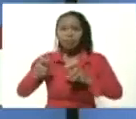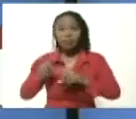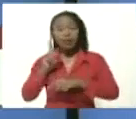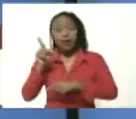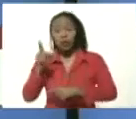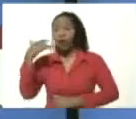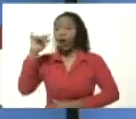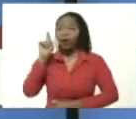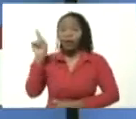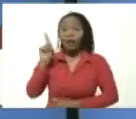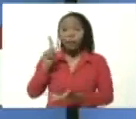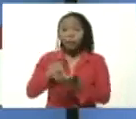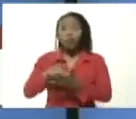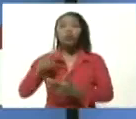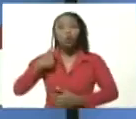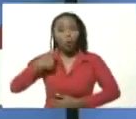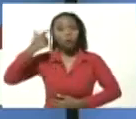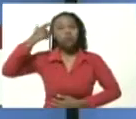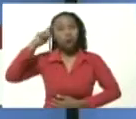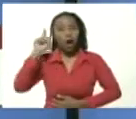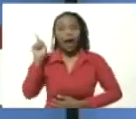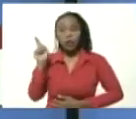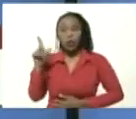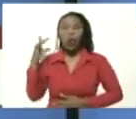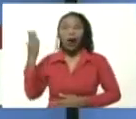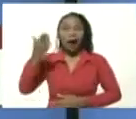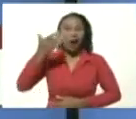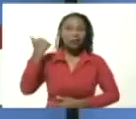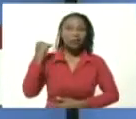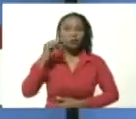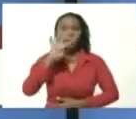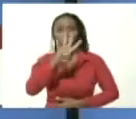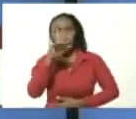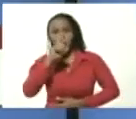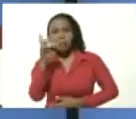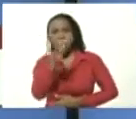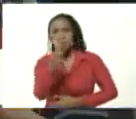ellos están ahí. Yo solo recuerdo que ellos estaban juntos hace 4 años.